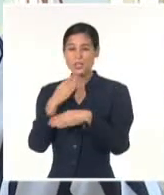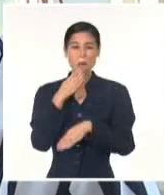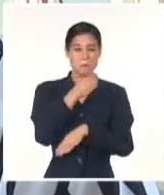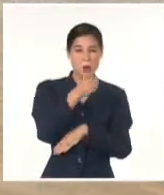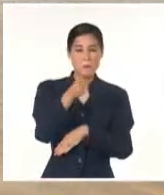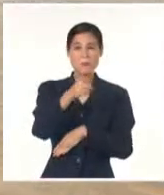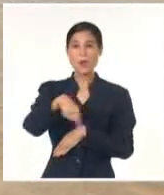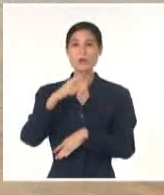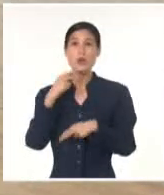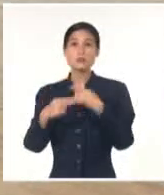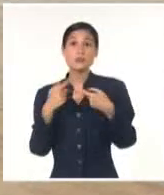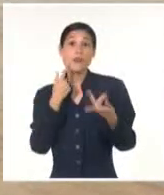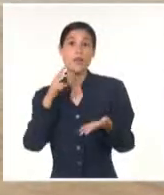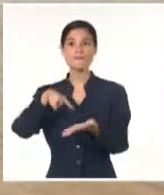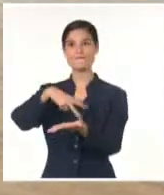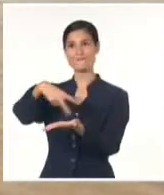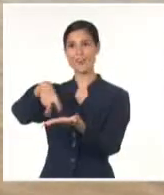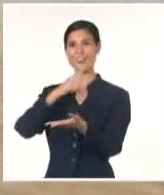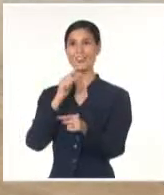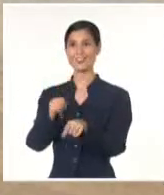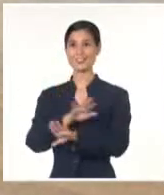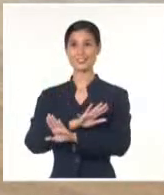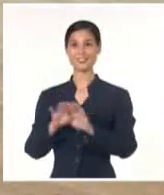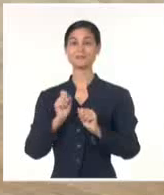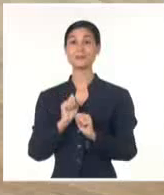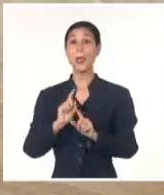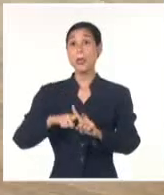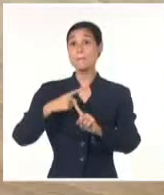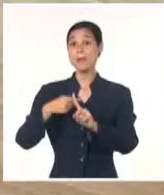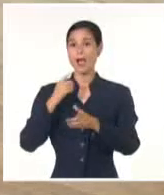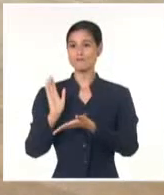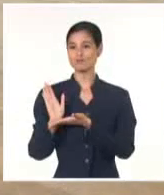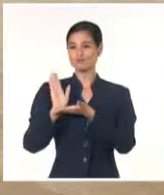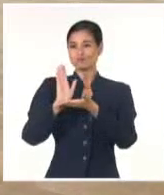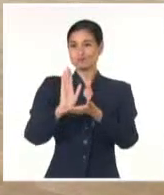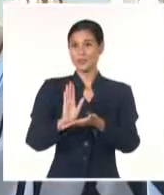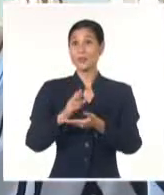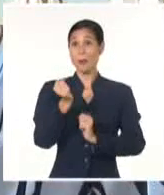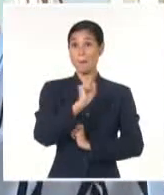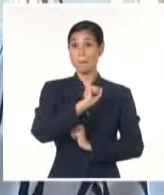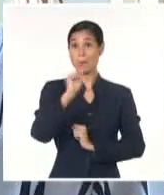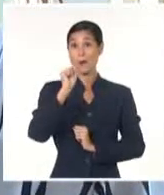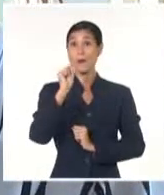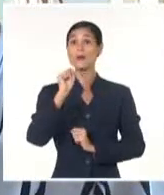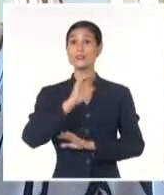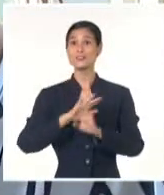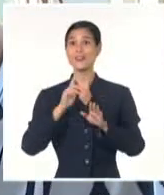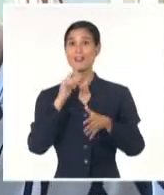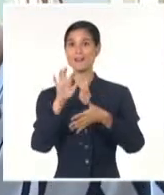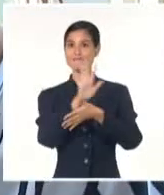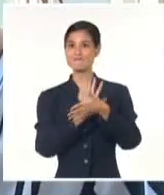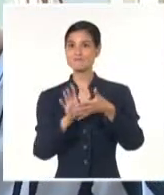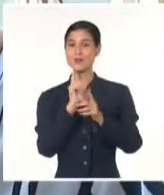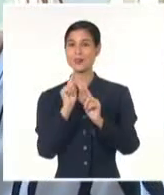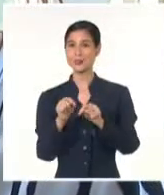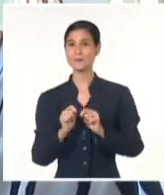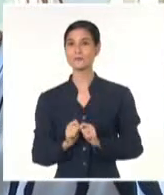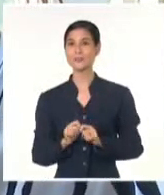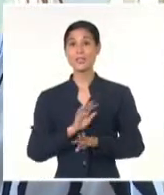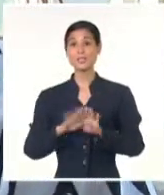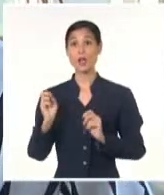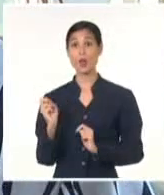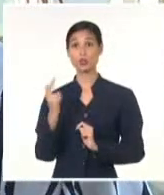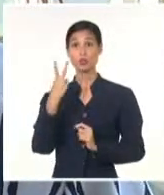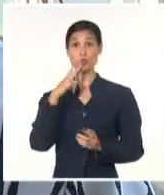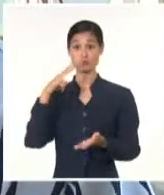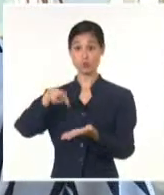primer concurso de coreografía iberoamericano y también se va a presentar La Muerte del Hombre, coreografía de Tania Vergara y Lainier